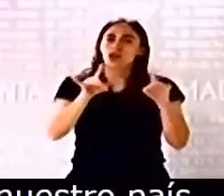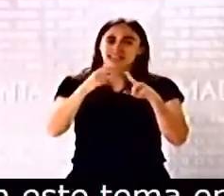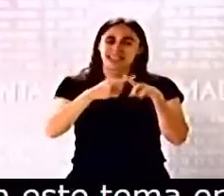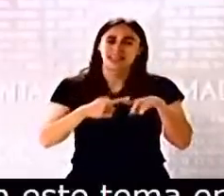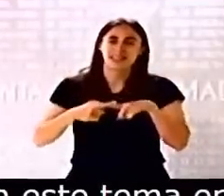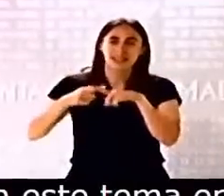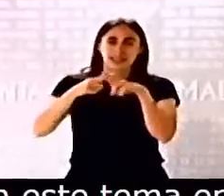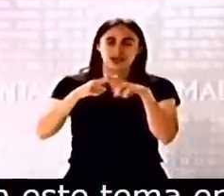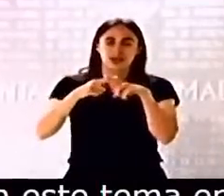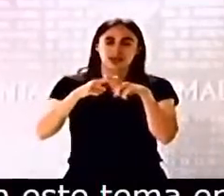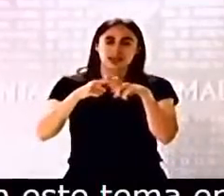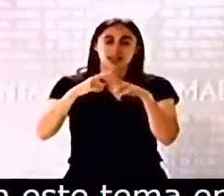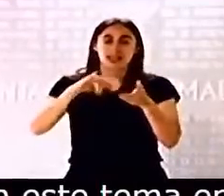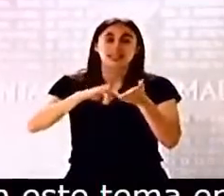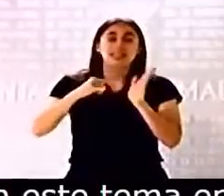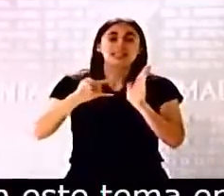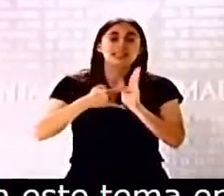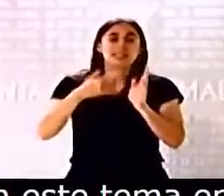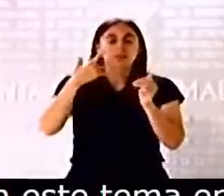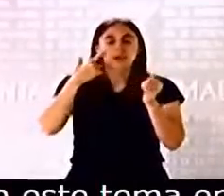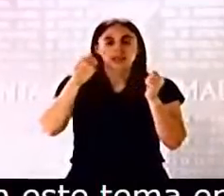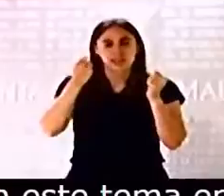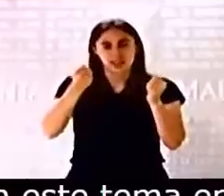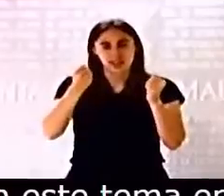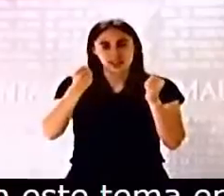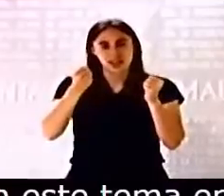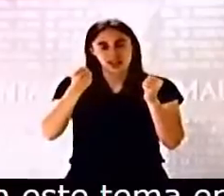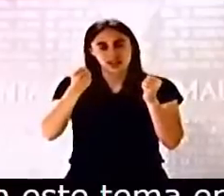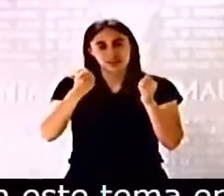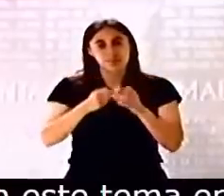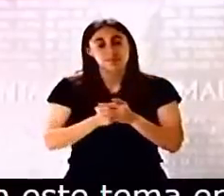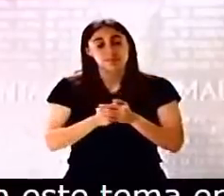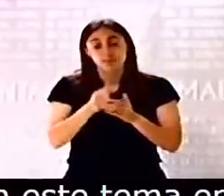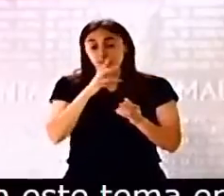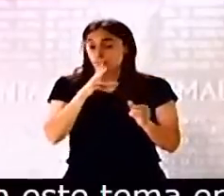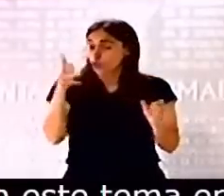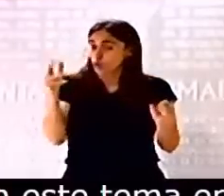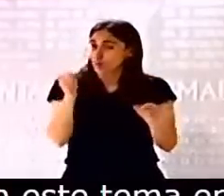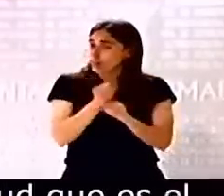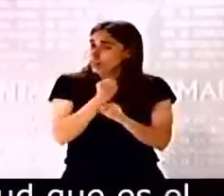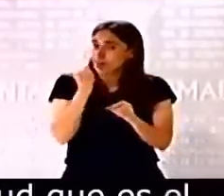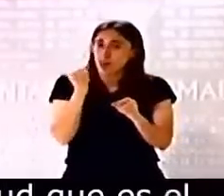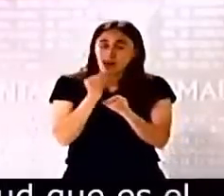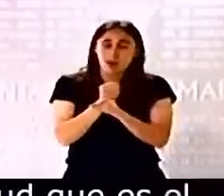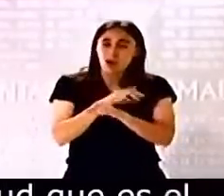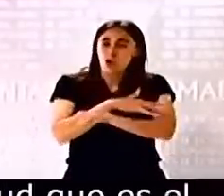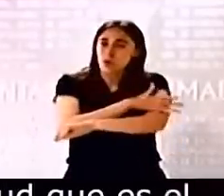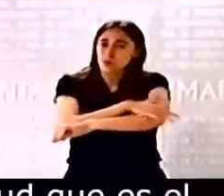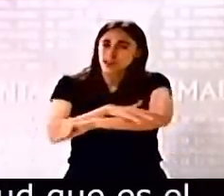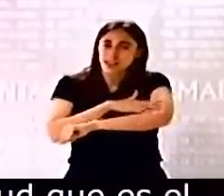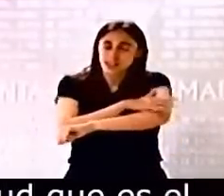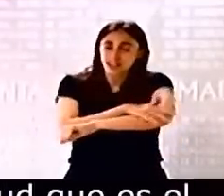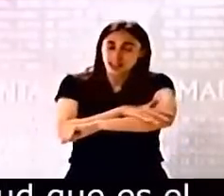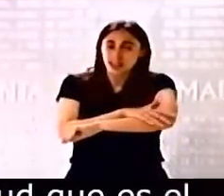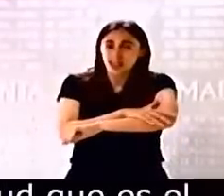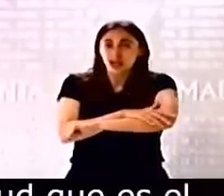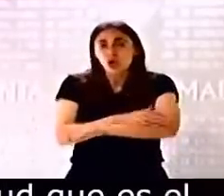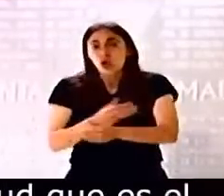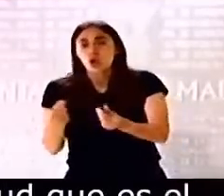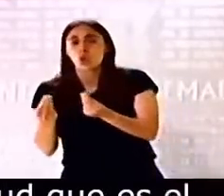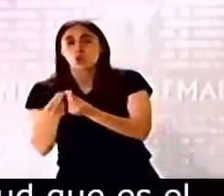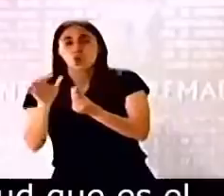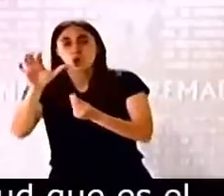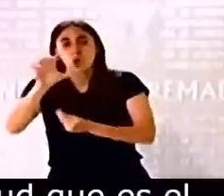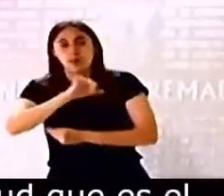Salud, que es el trabajo tan intenso que está desarrollando el Ministerio con la colaboración de las comunidades